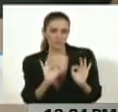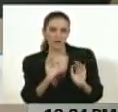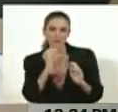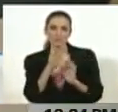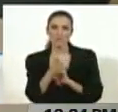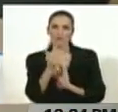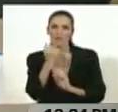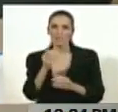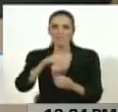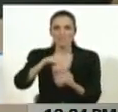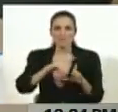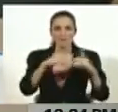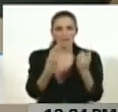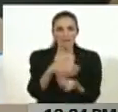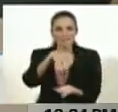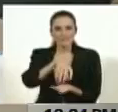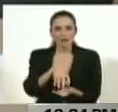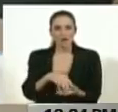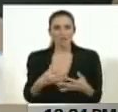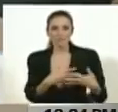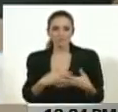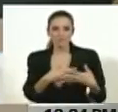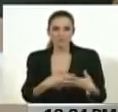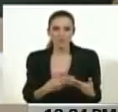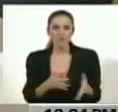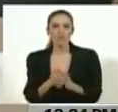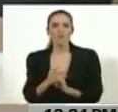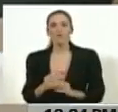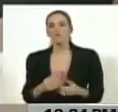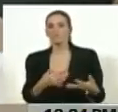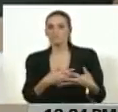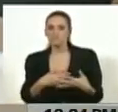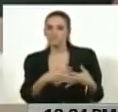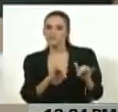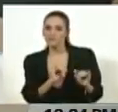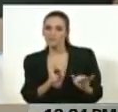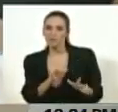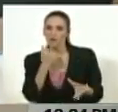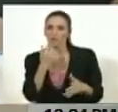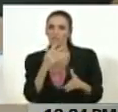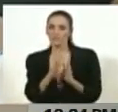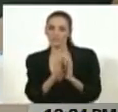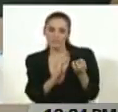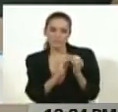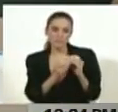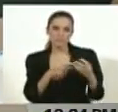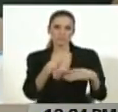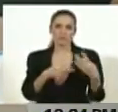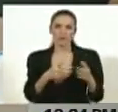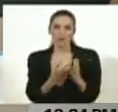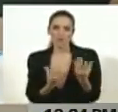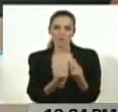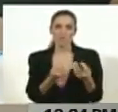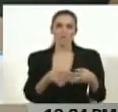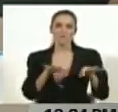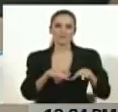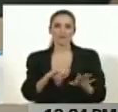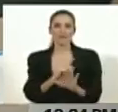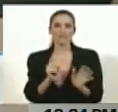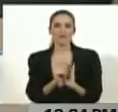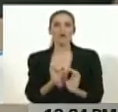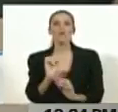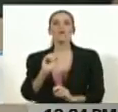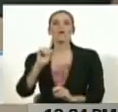desde el departamento de estado de los Estados Unidos de Norteamérica en contubernio con el secretario general de la